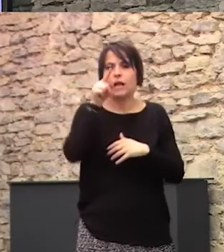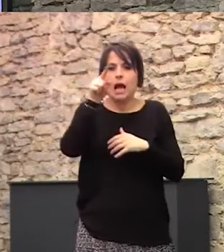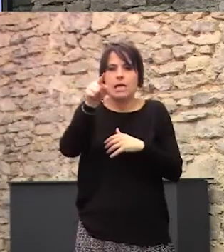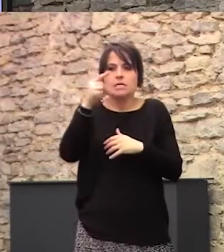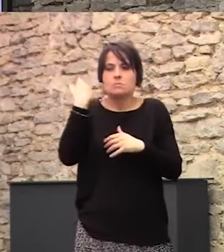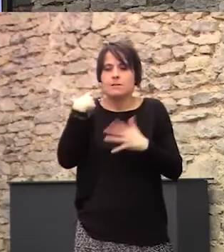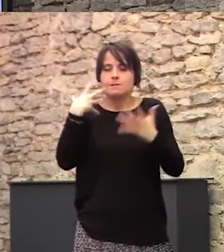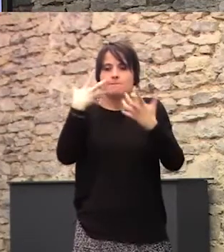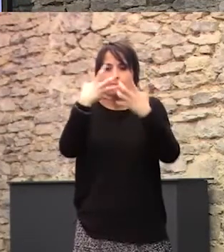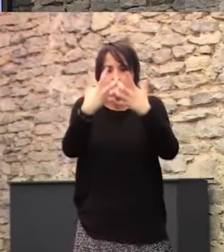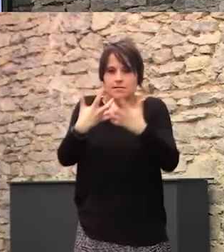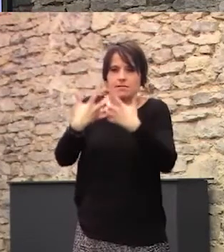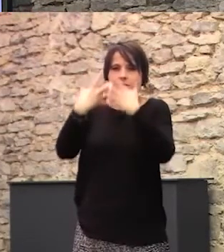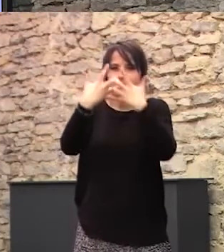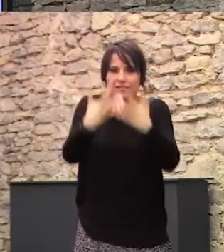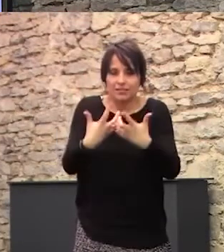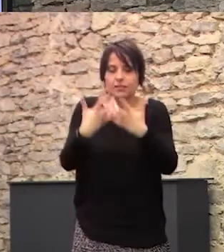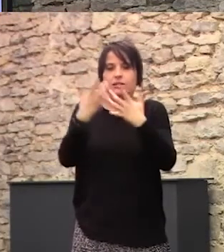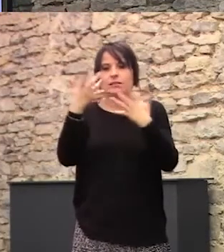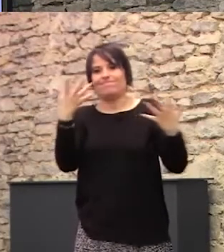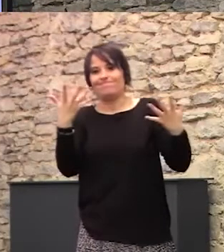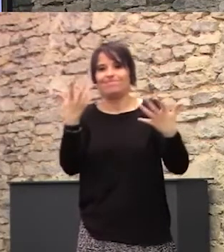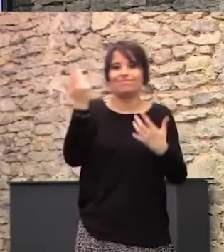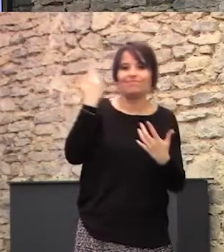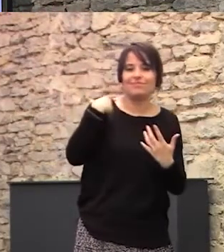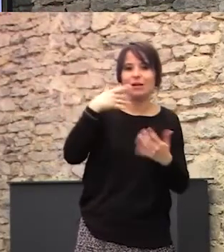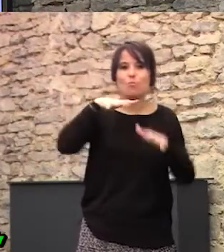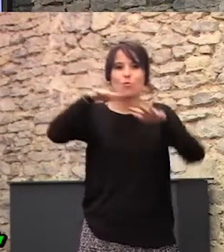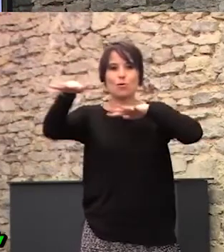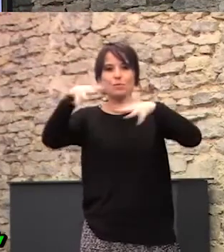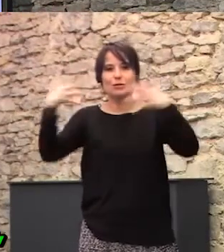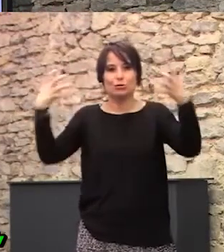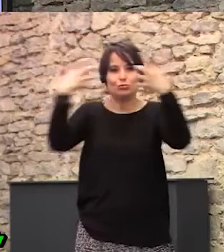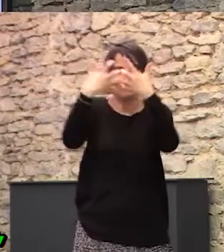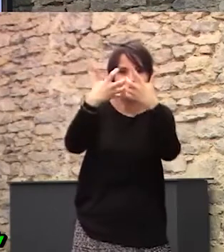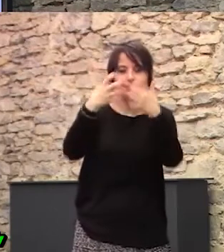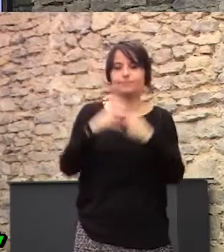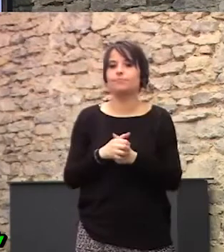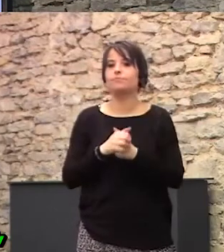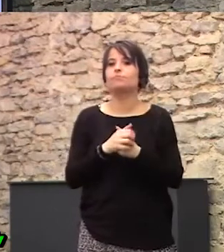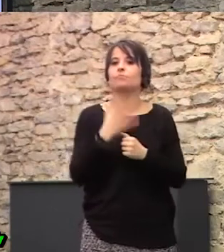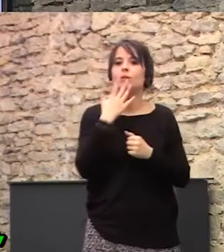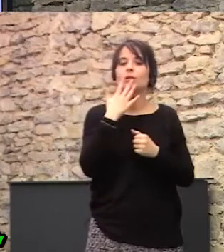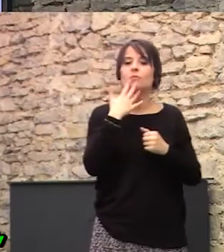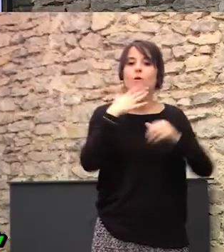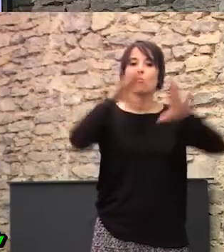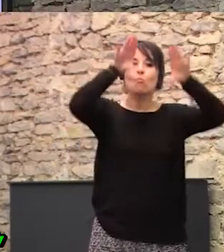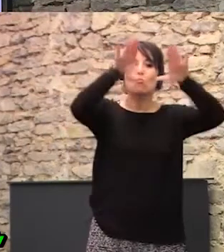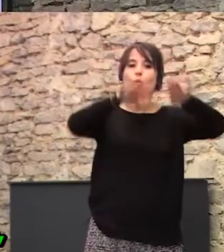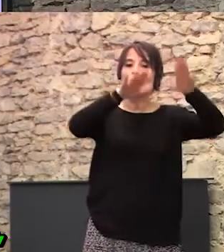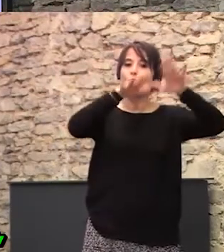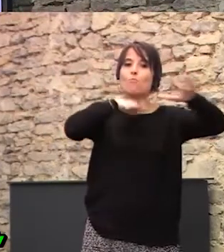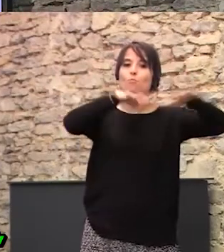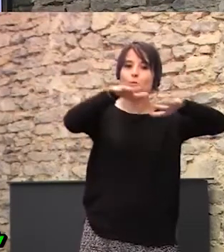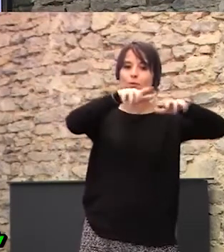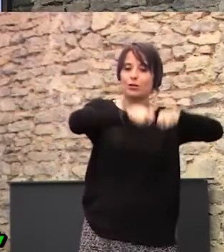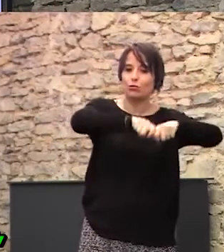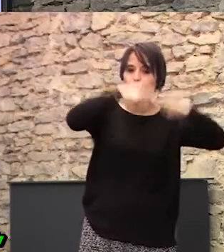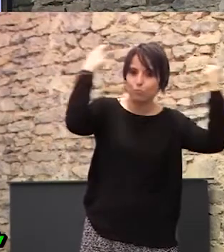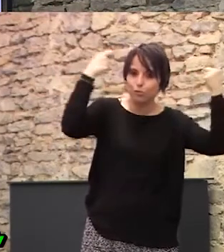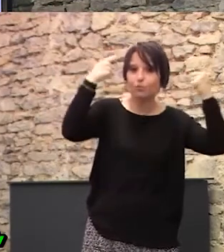tensión, confluencia y tensión de varios movimientos. El movimiento abolicionista y el movimiento